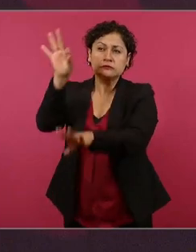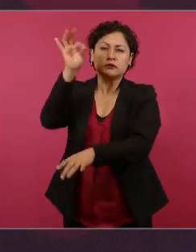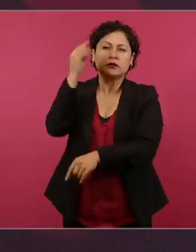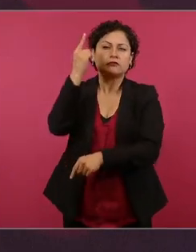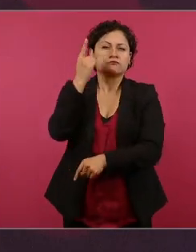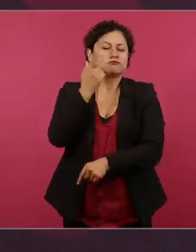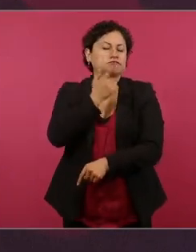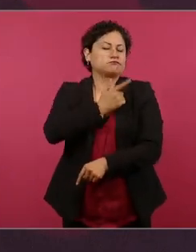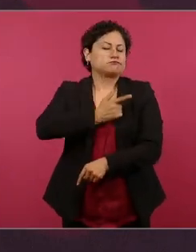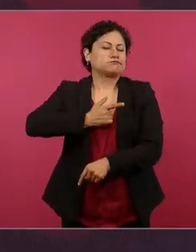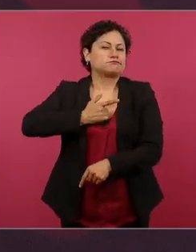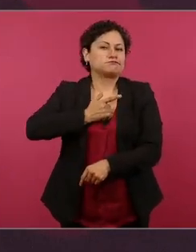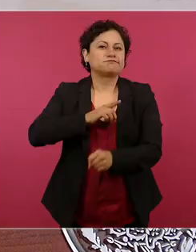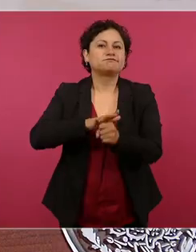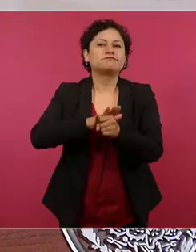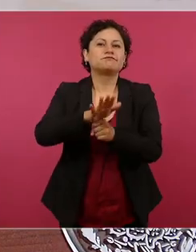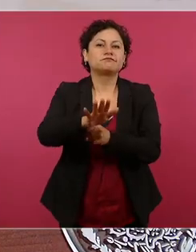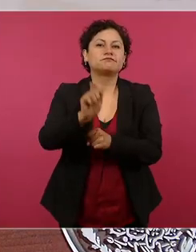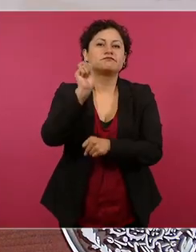es hacer historia.